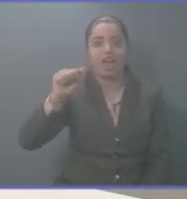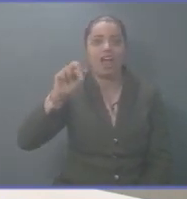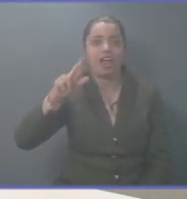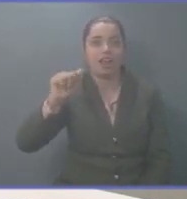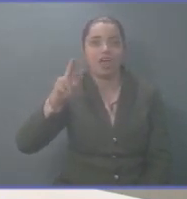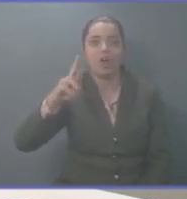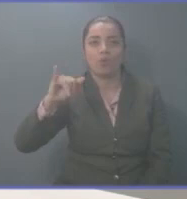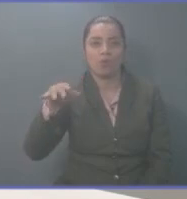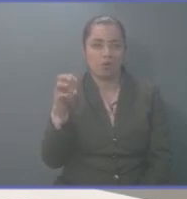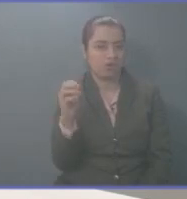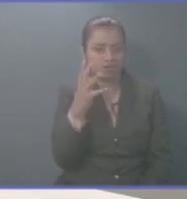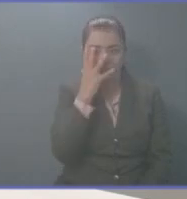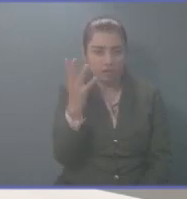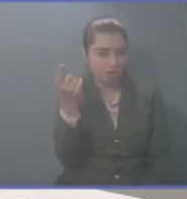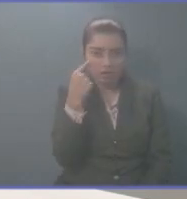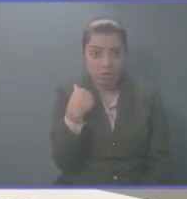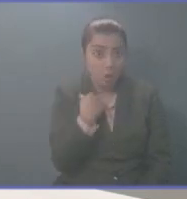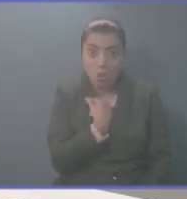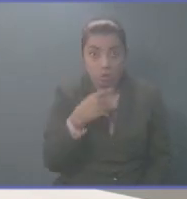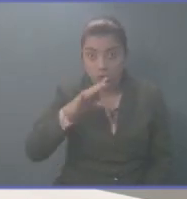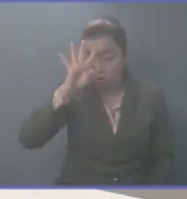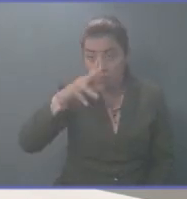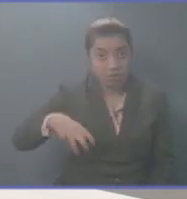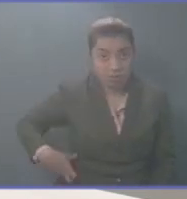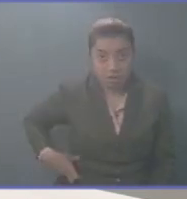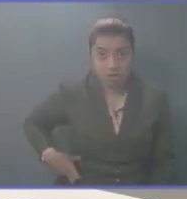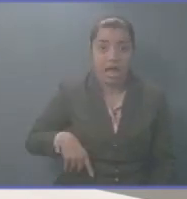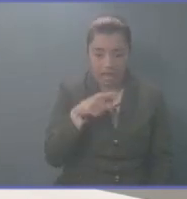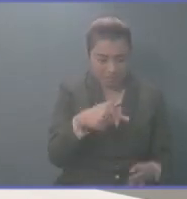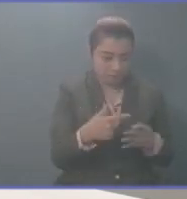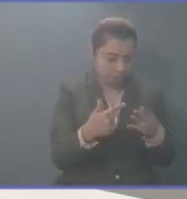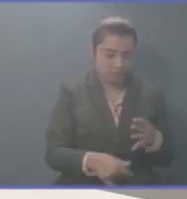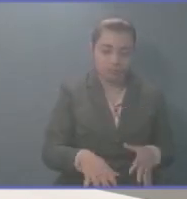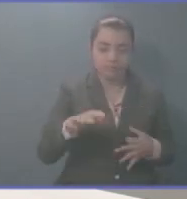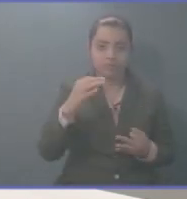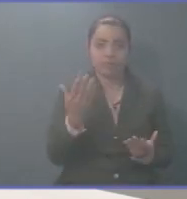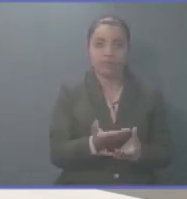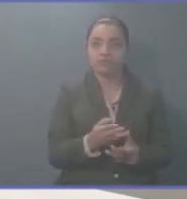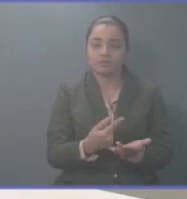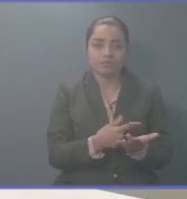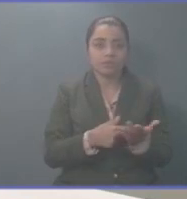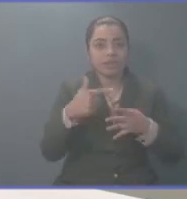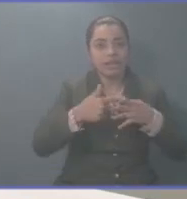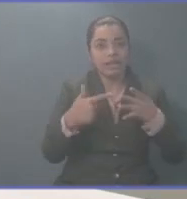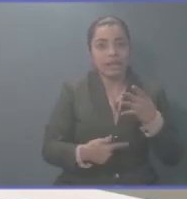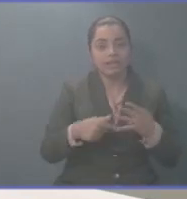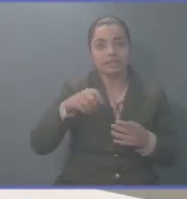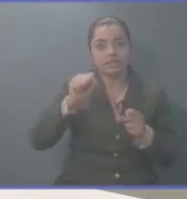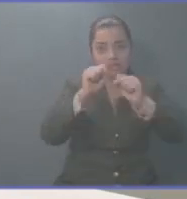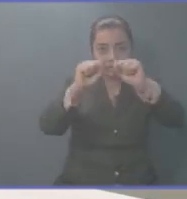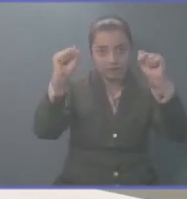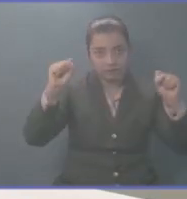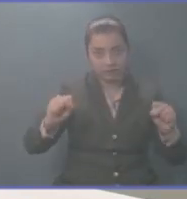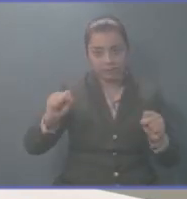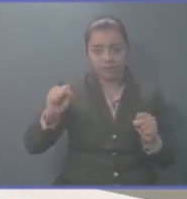hay pruebas. Y no estoy mintiendo, o sea, ahí están los decretos, tanto cuando se aprueba la ley SAP como cuando